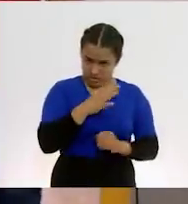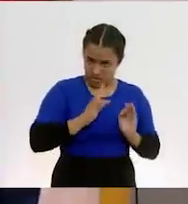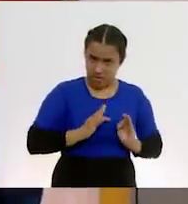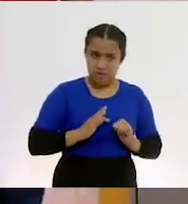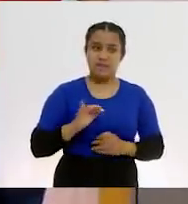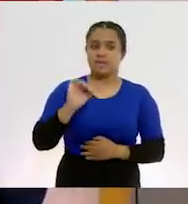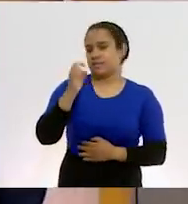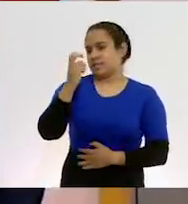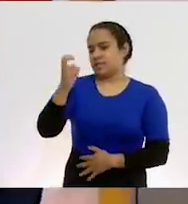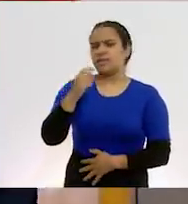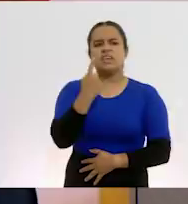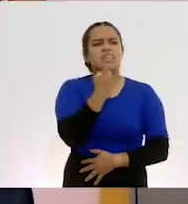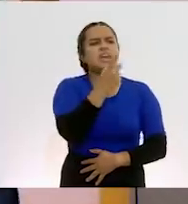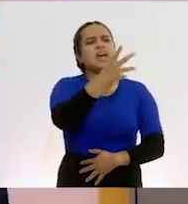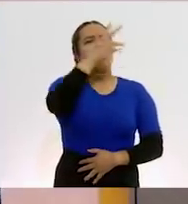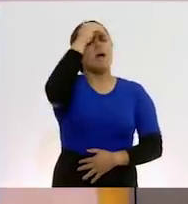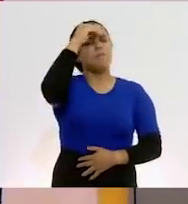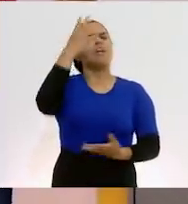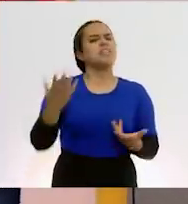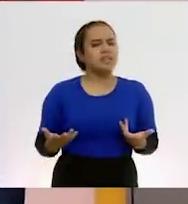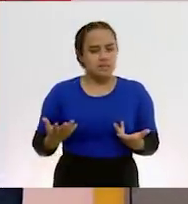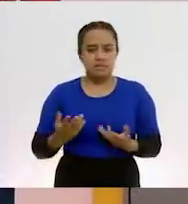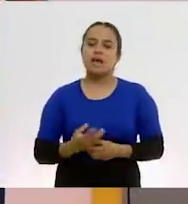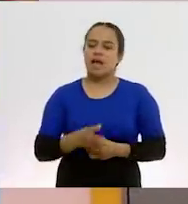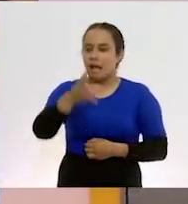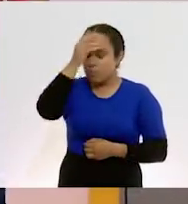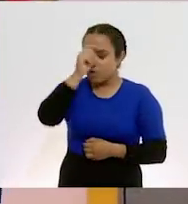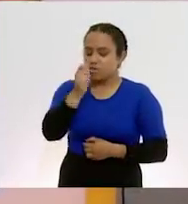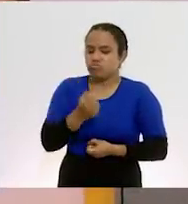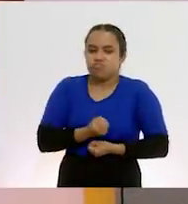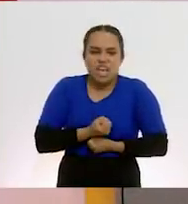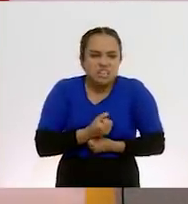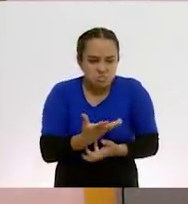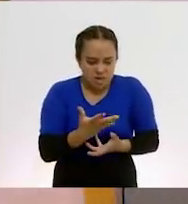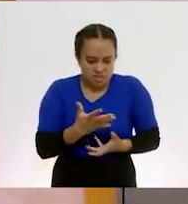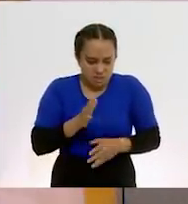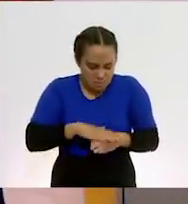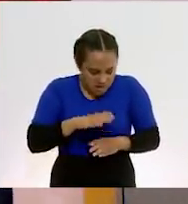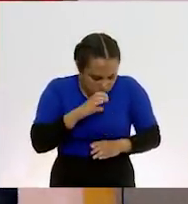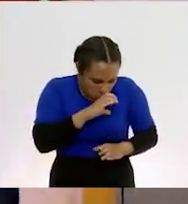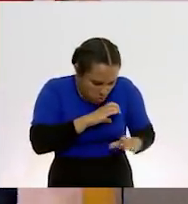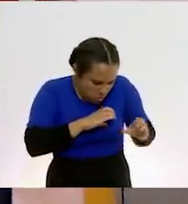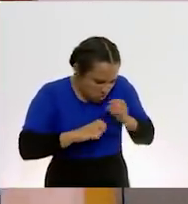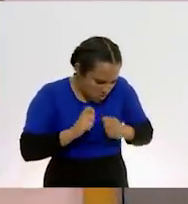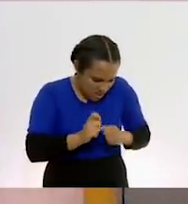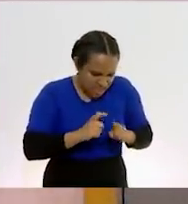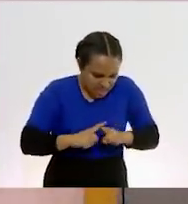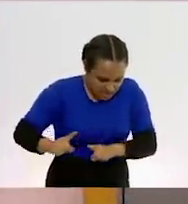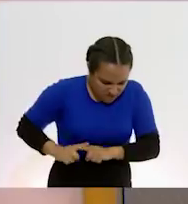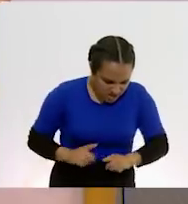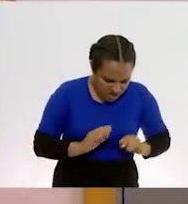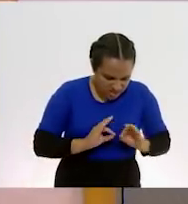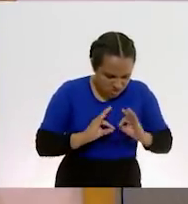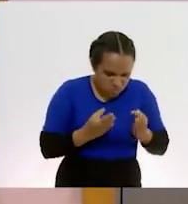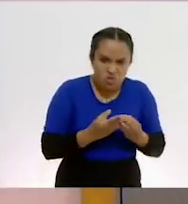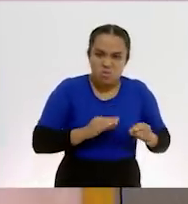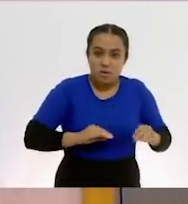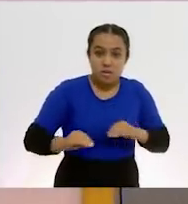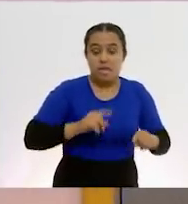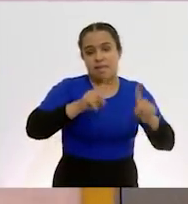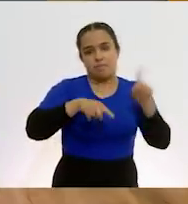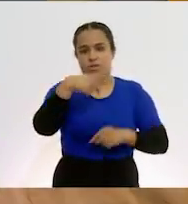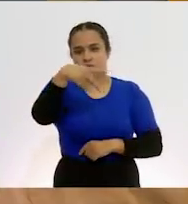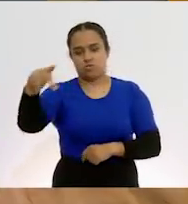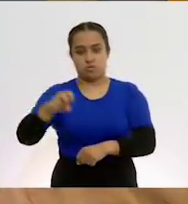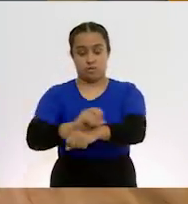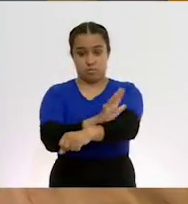qué aprendimos? Pues aprendimos a expresarnos y a explorar diferentes formas de movimiento de acuerdo a nuestras